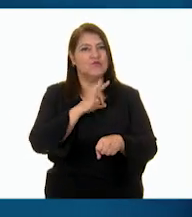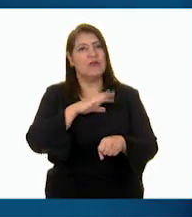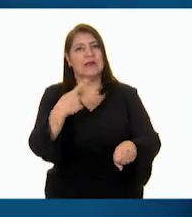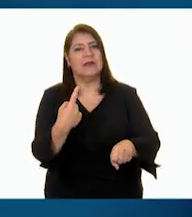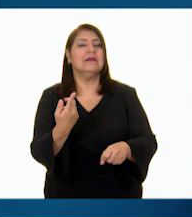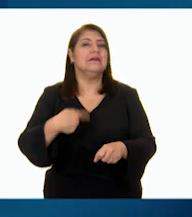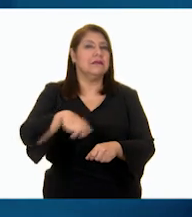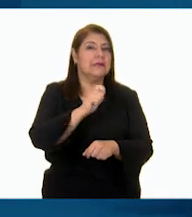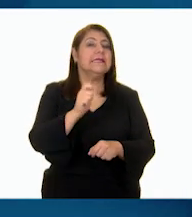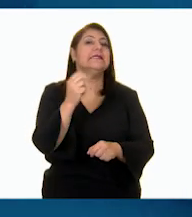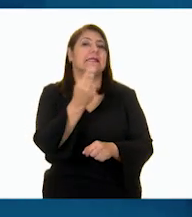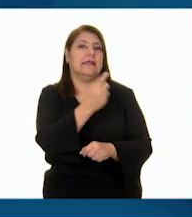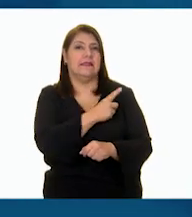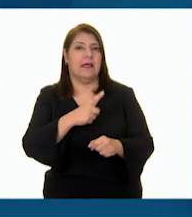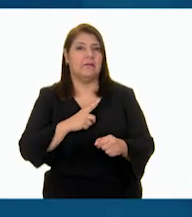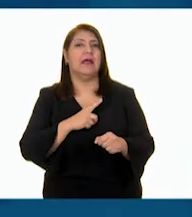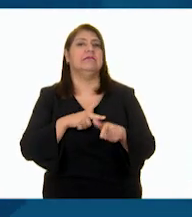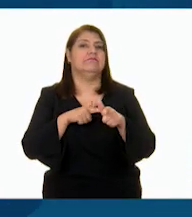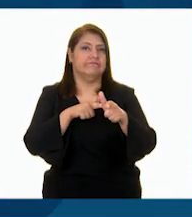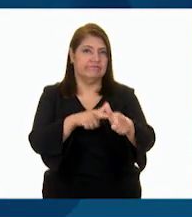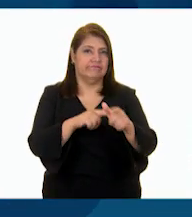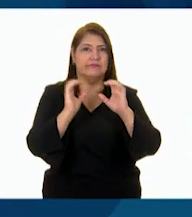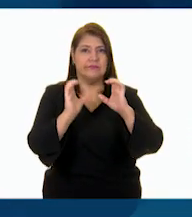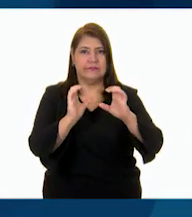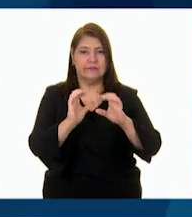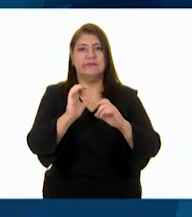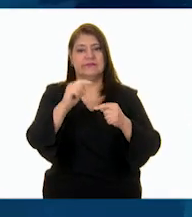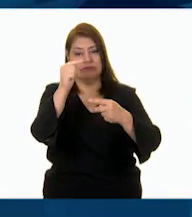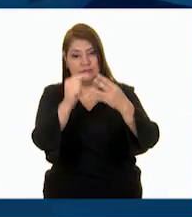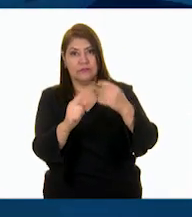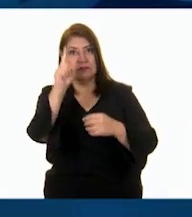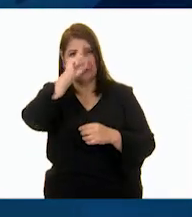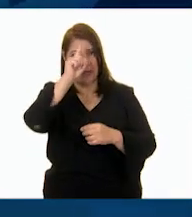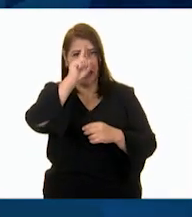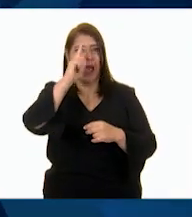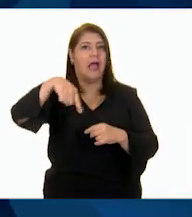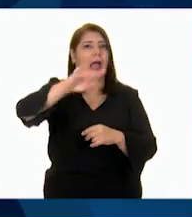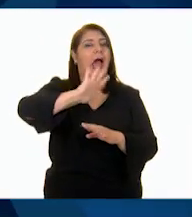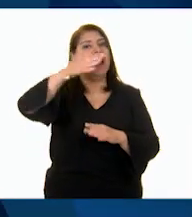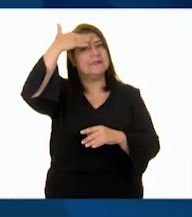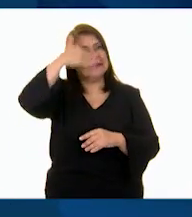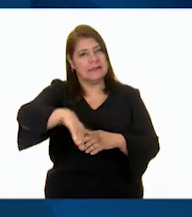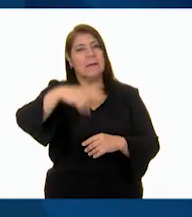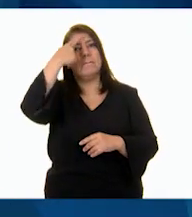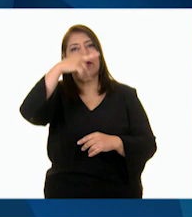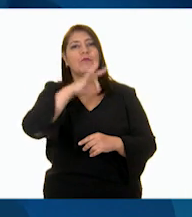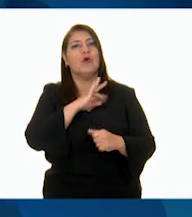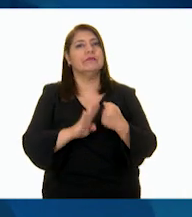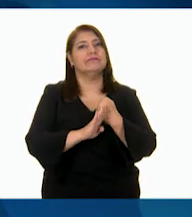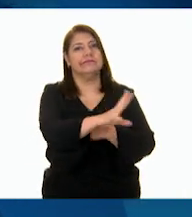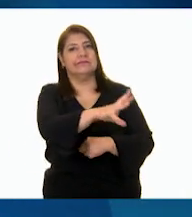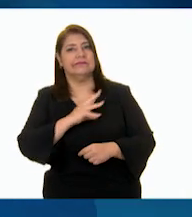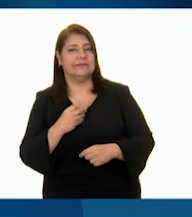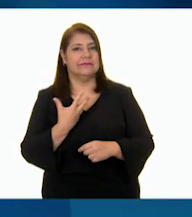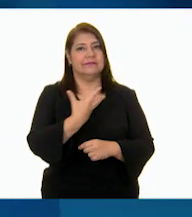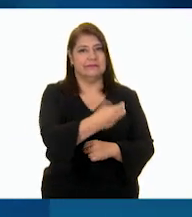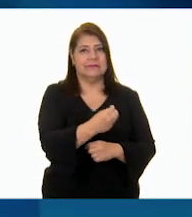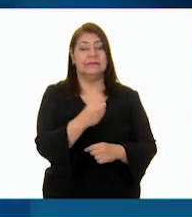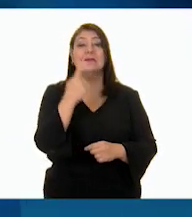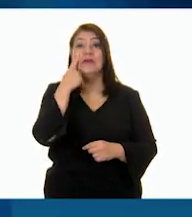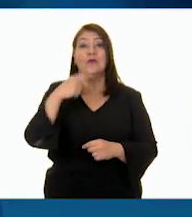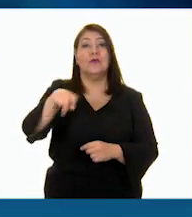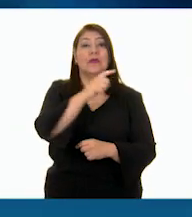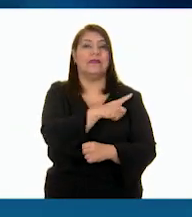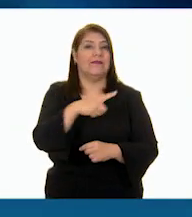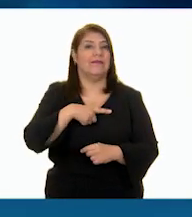personas. Por eso hay que continuar cuidándonos siguiendo las buenas prácticas que ya todos conocemos para evitar contagiarnos.